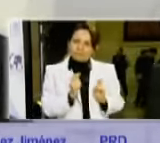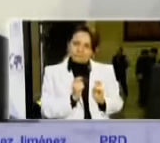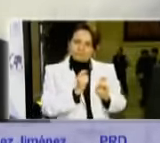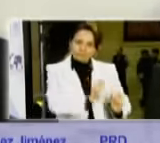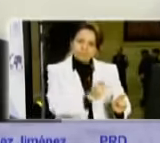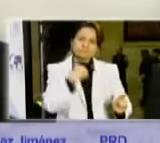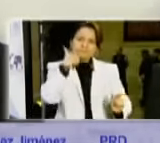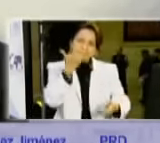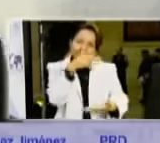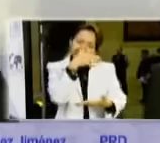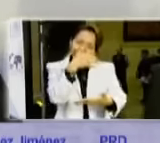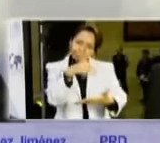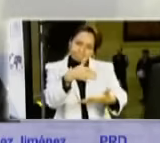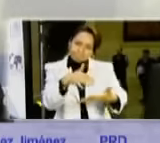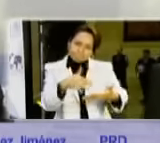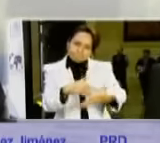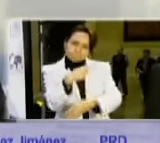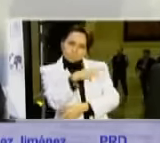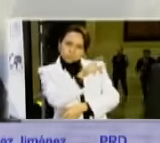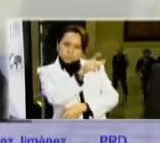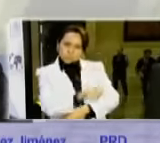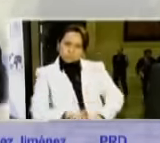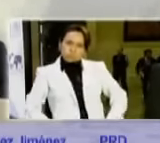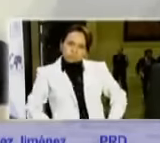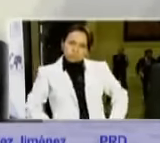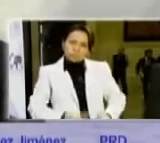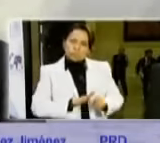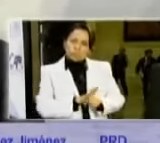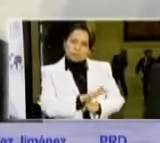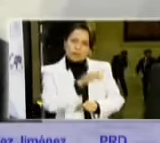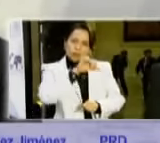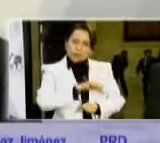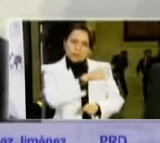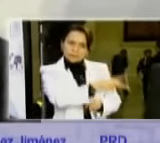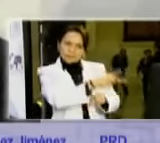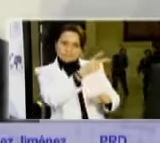nuestro invitado especial.